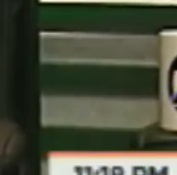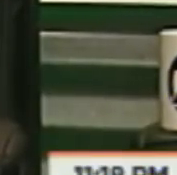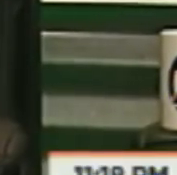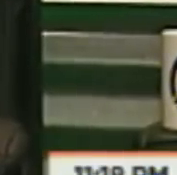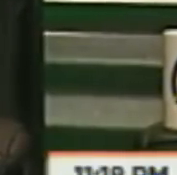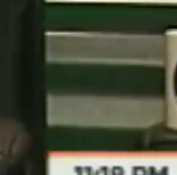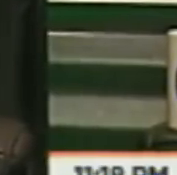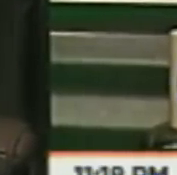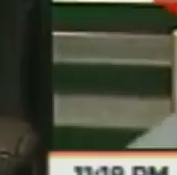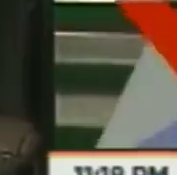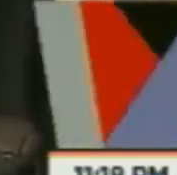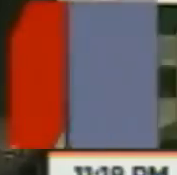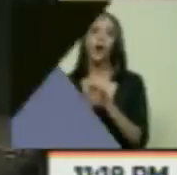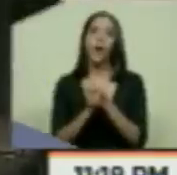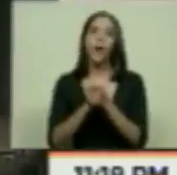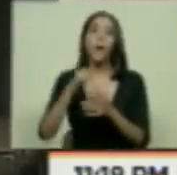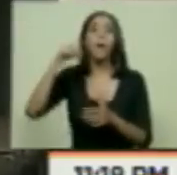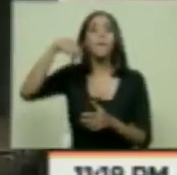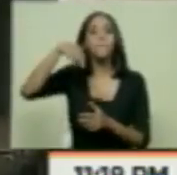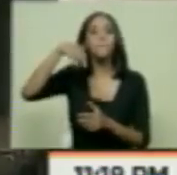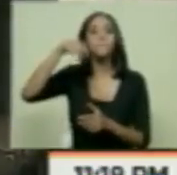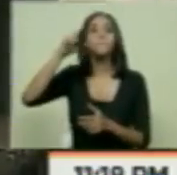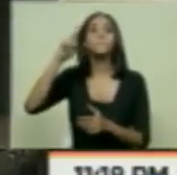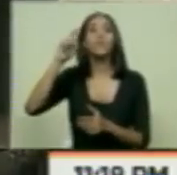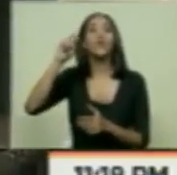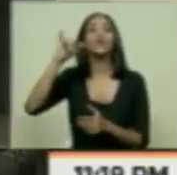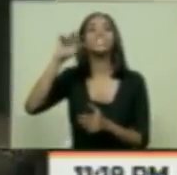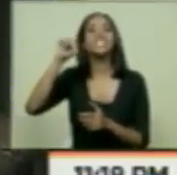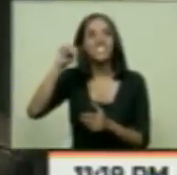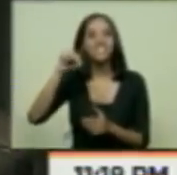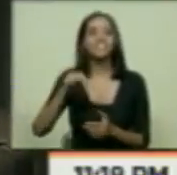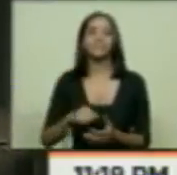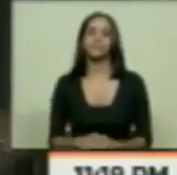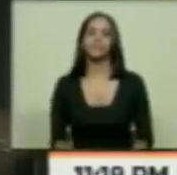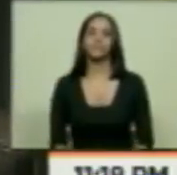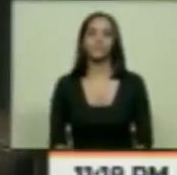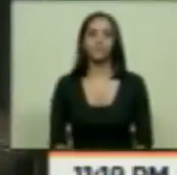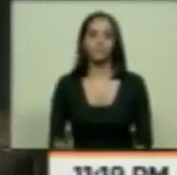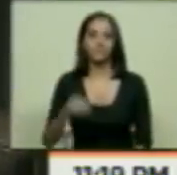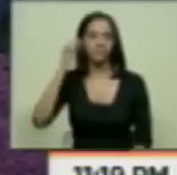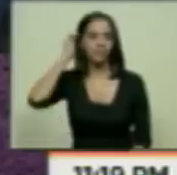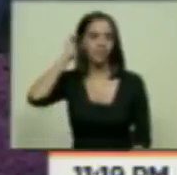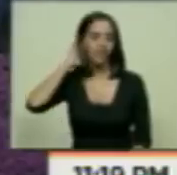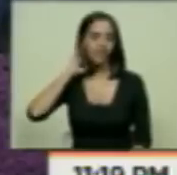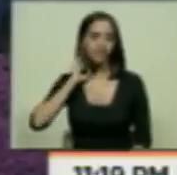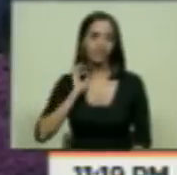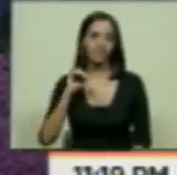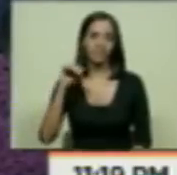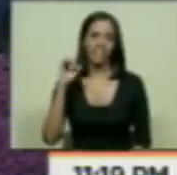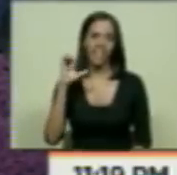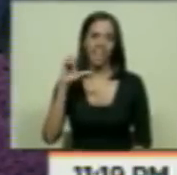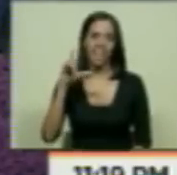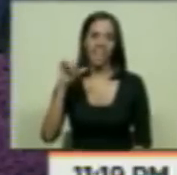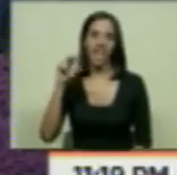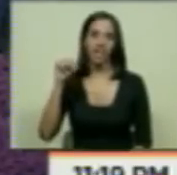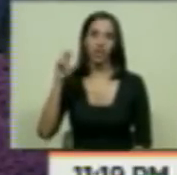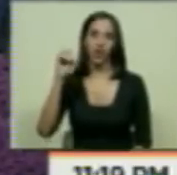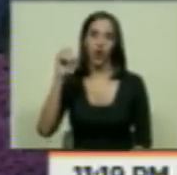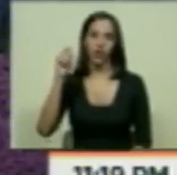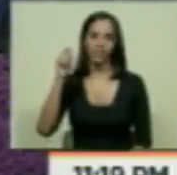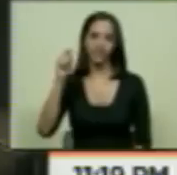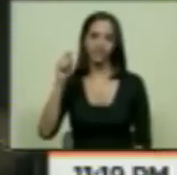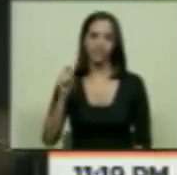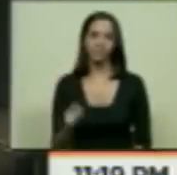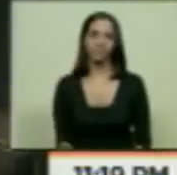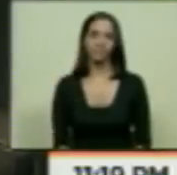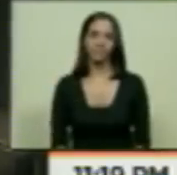el compañero Putin, Vladimir Ilyanov Putin. ¿Ilyanov o Ilyanov? ¿Cómo es el nombre completo de? Ya